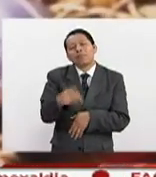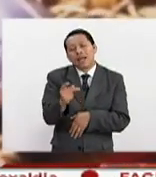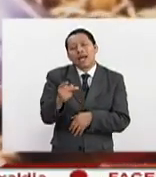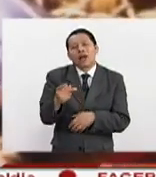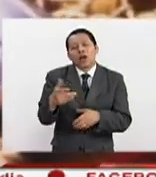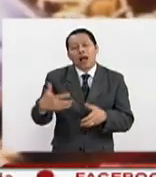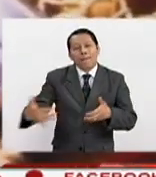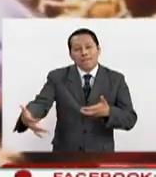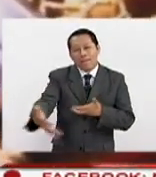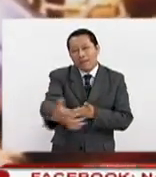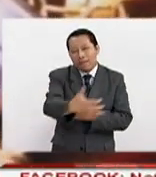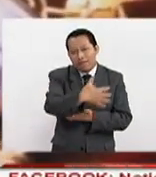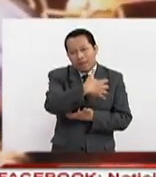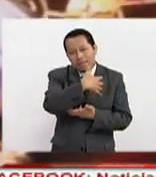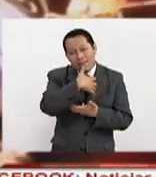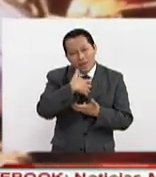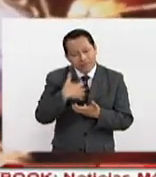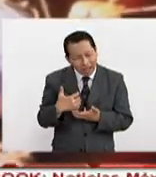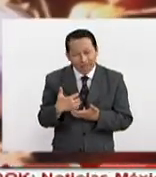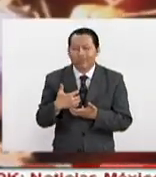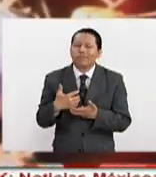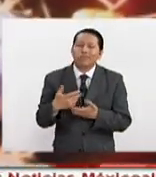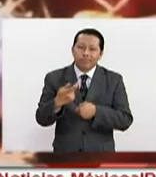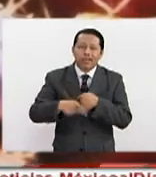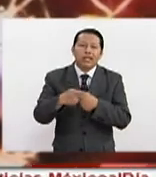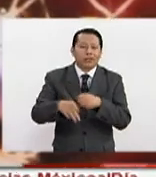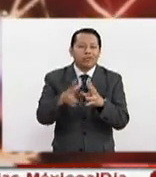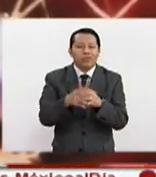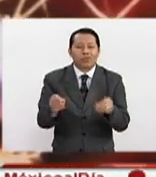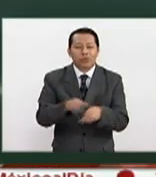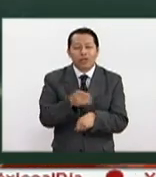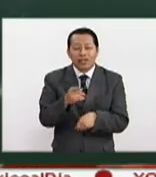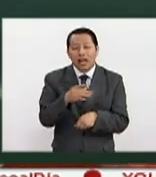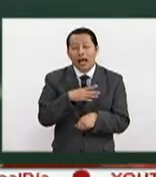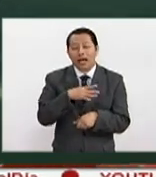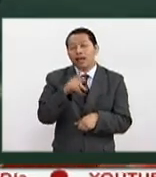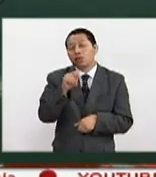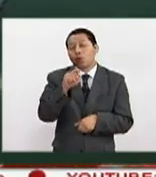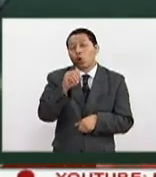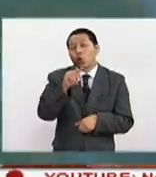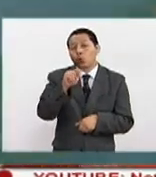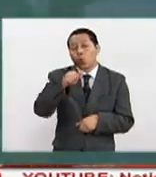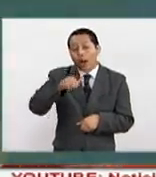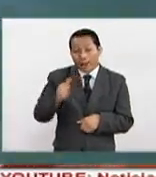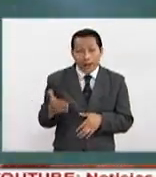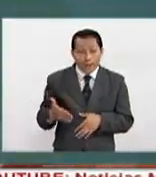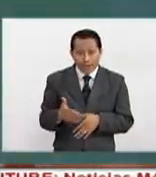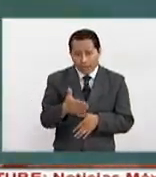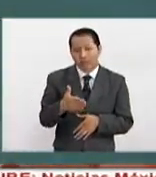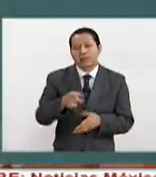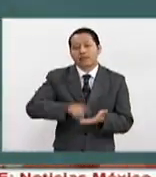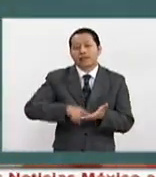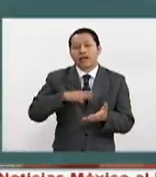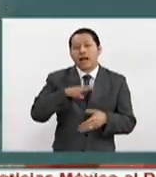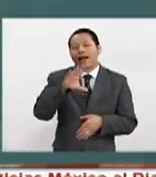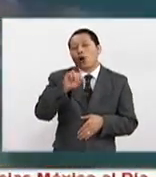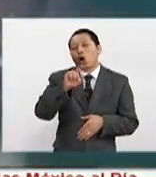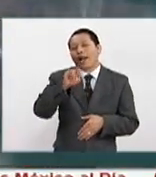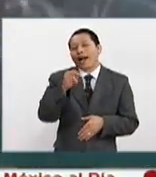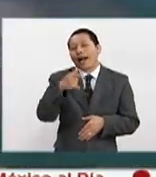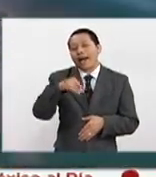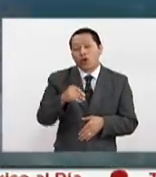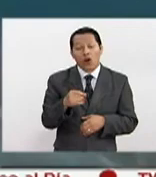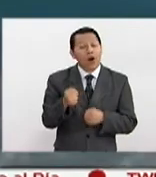en peligro de extinción, debido a que su hábitat es compartido con la totuaba, un pez que en su buche contiene colágeno y es